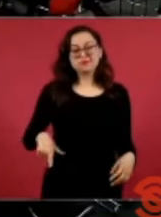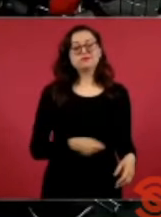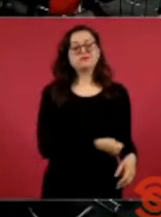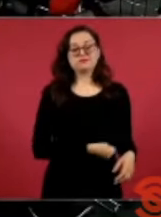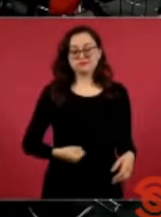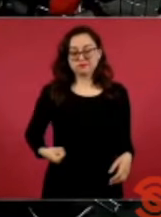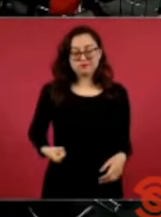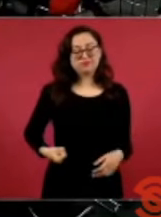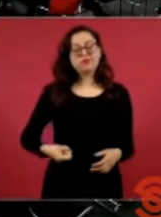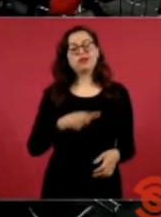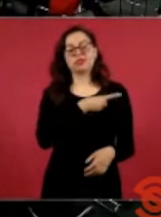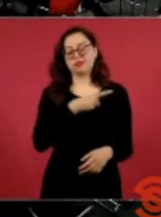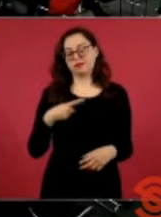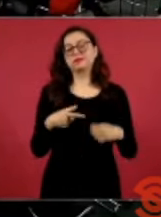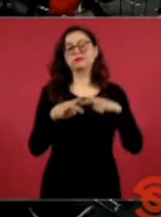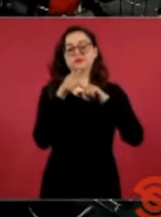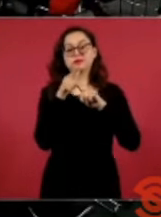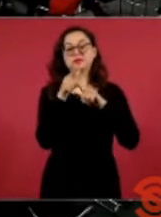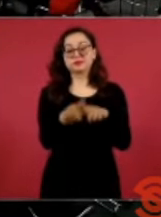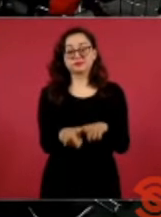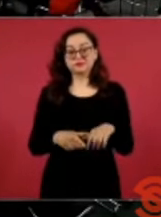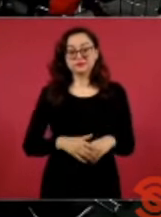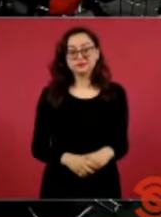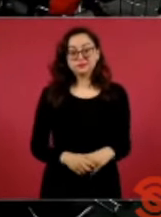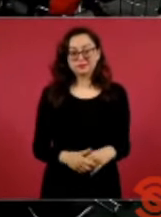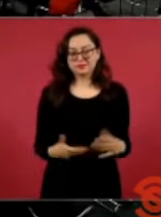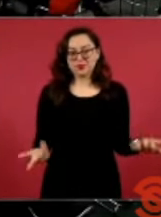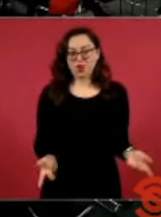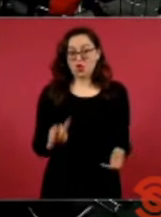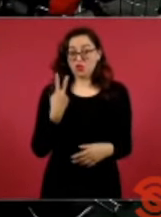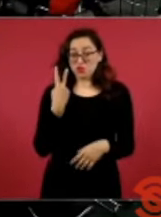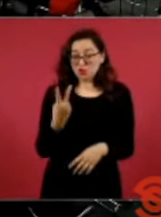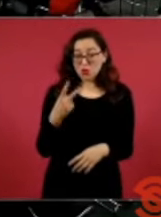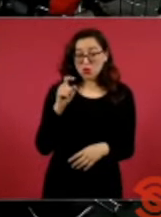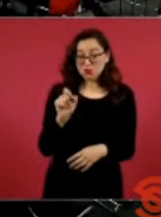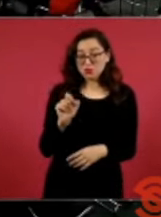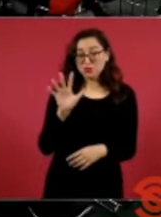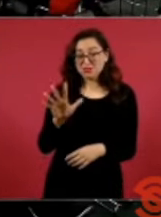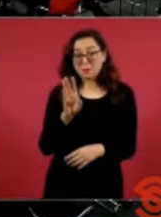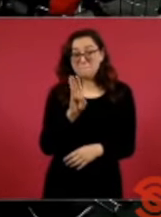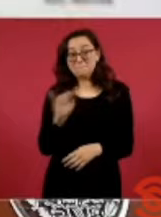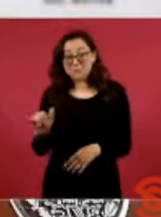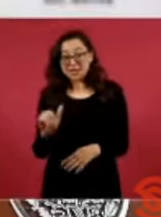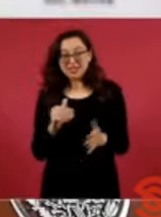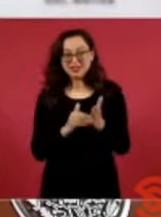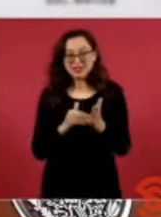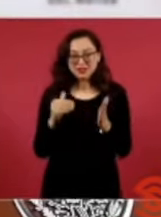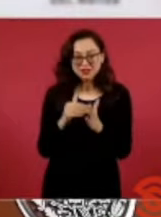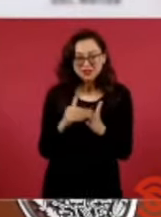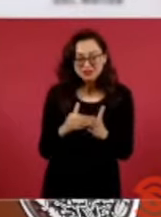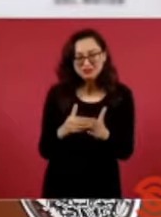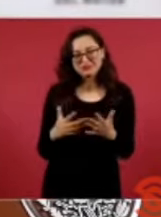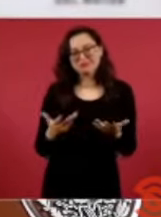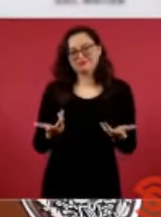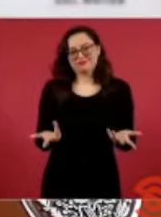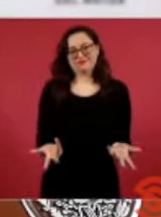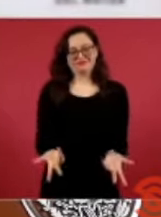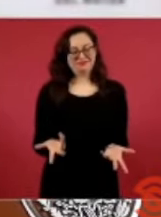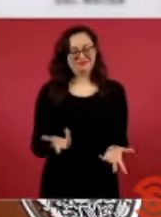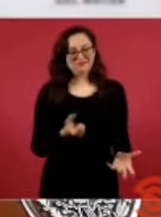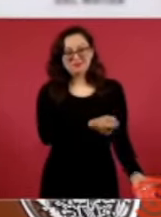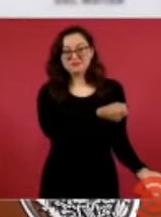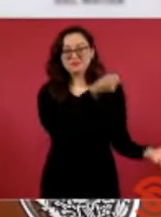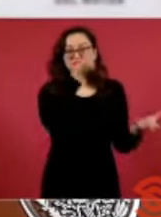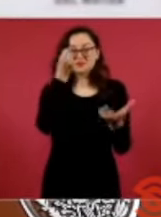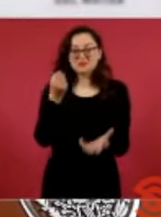si hablamos de 2.5 billones, pues es el financiamiento